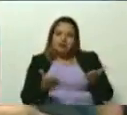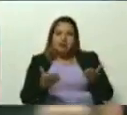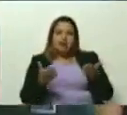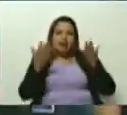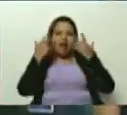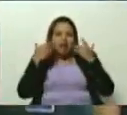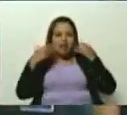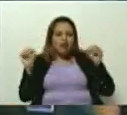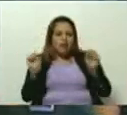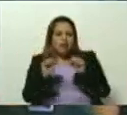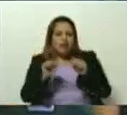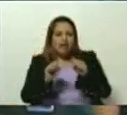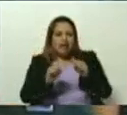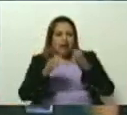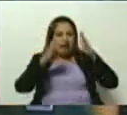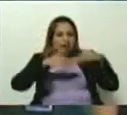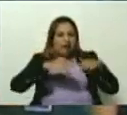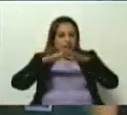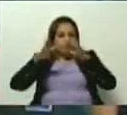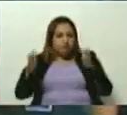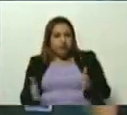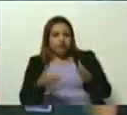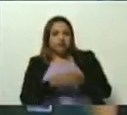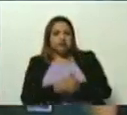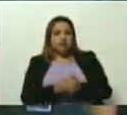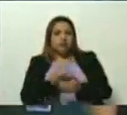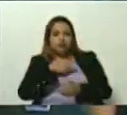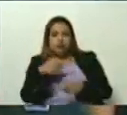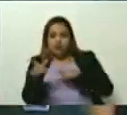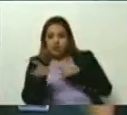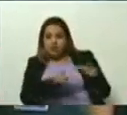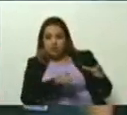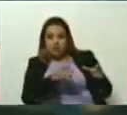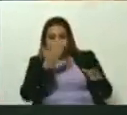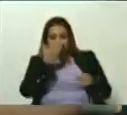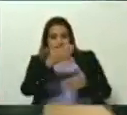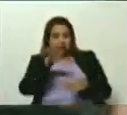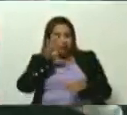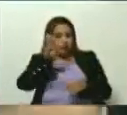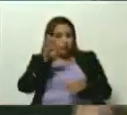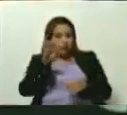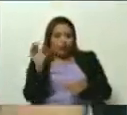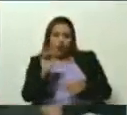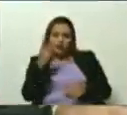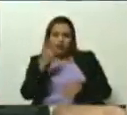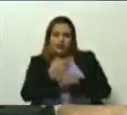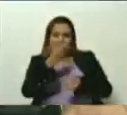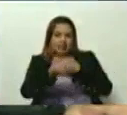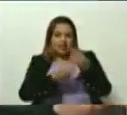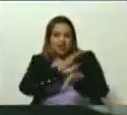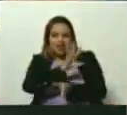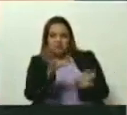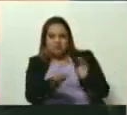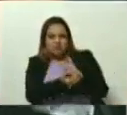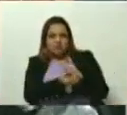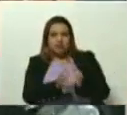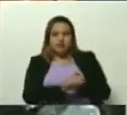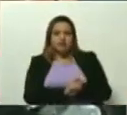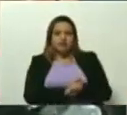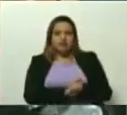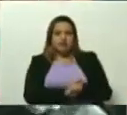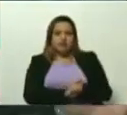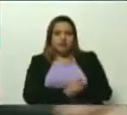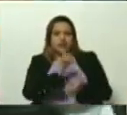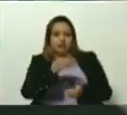que se cayeron muchísimos puentes. ¿Estamos preparados para afrontar lo que viene o hay que hacer adecuaciones y hay que